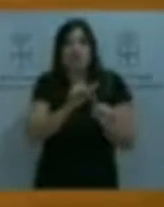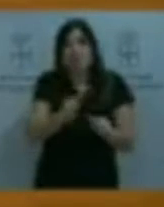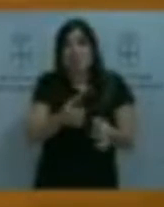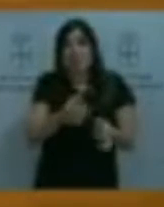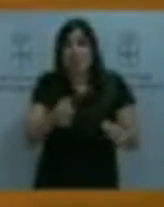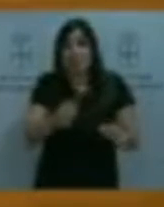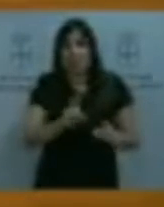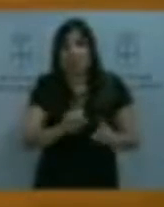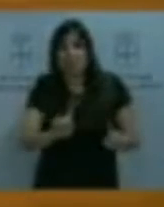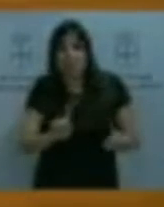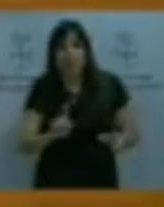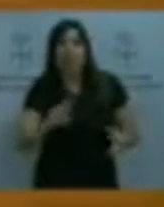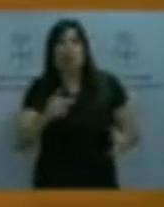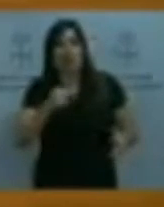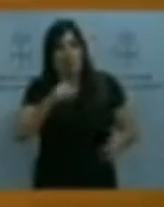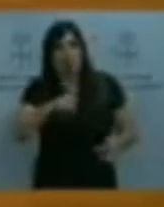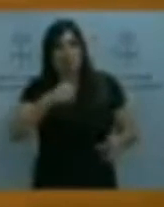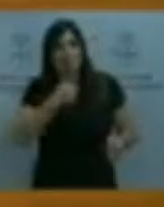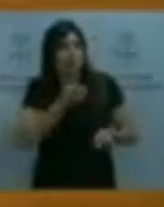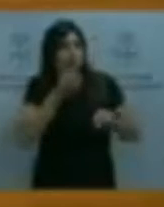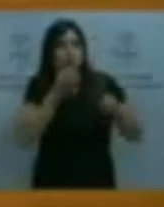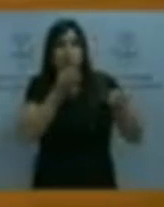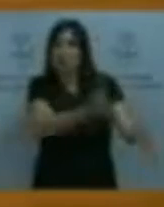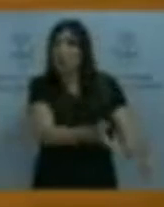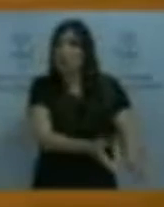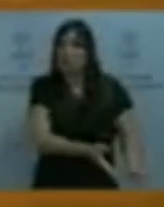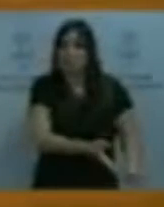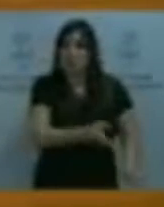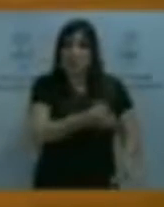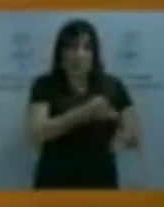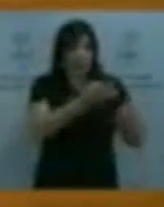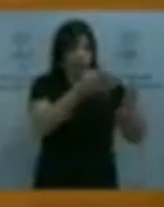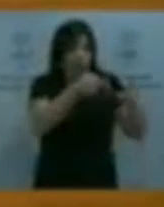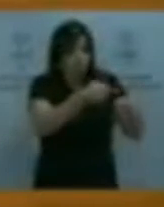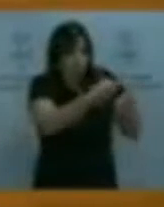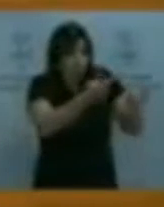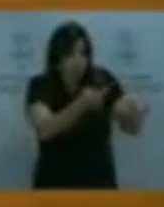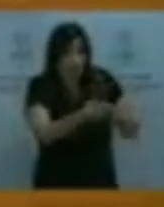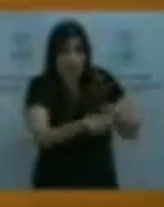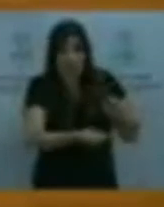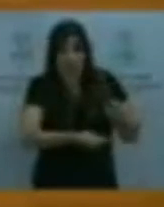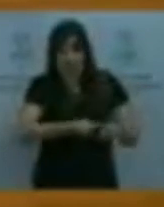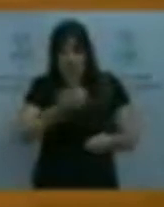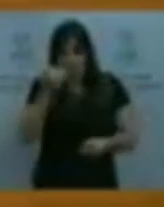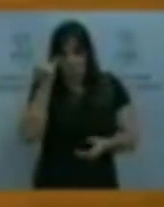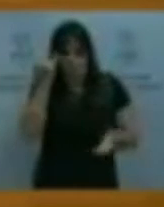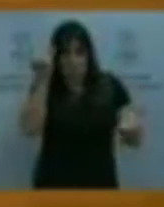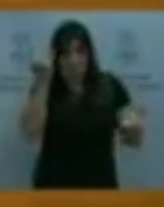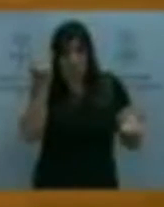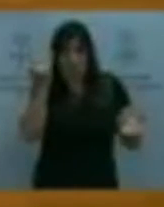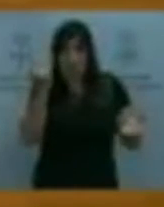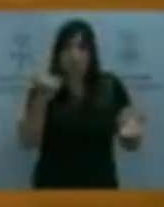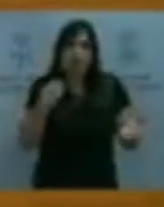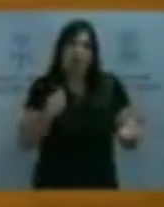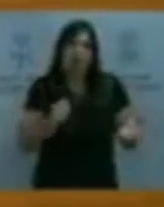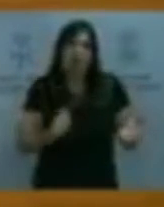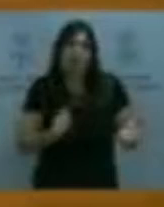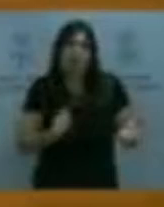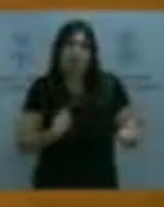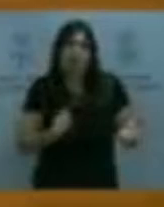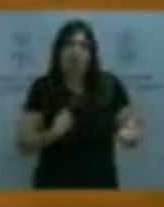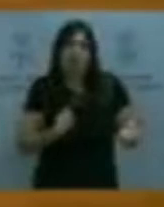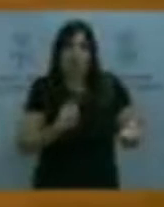decir que lo que ustedes están aplicando con esta iniciativa es ese famoso refrán de consejos doy que para mí no tengo. Y